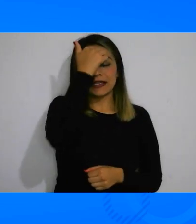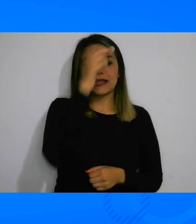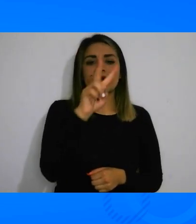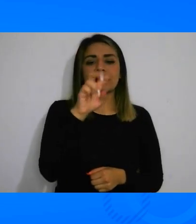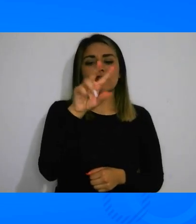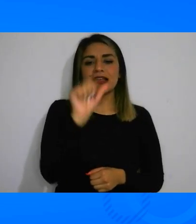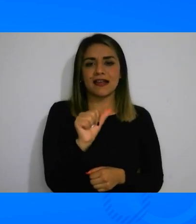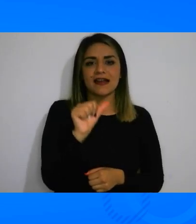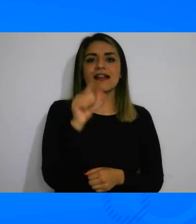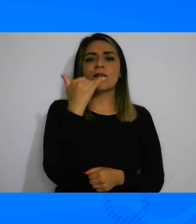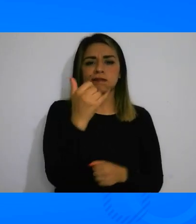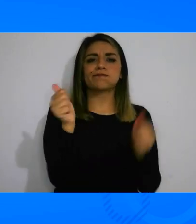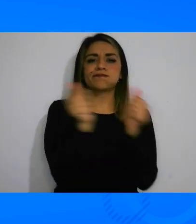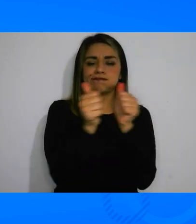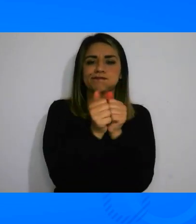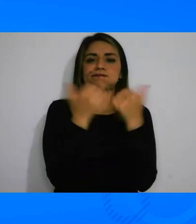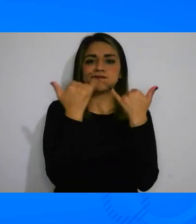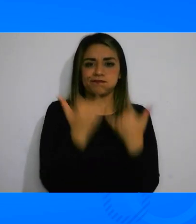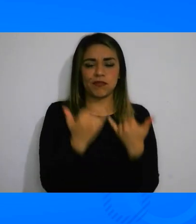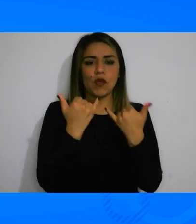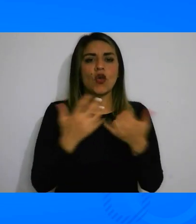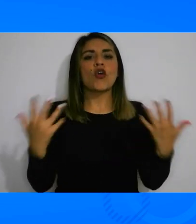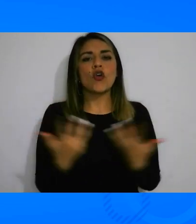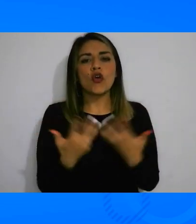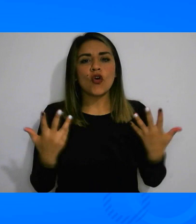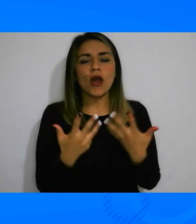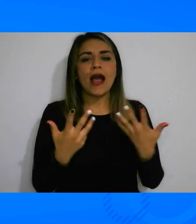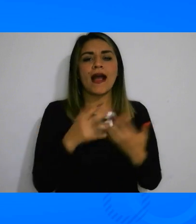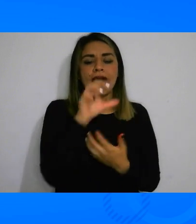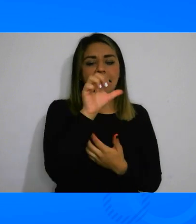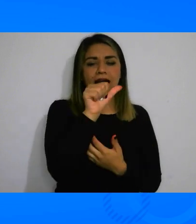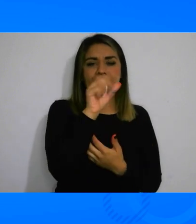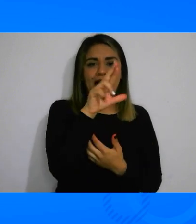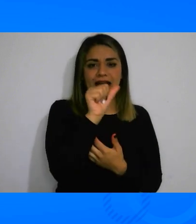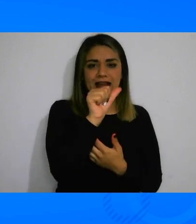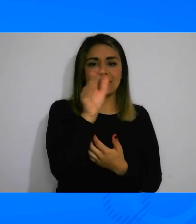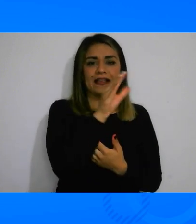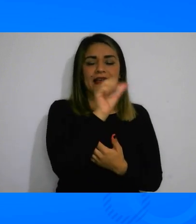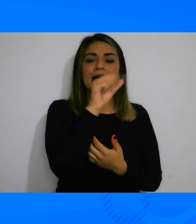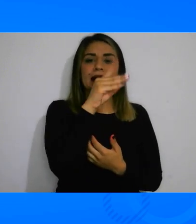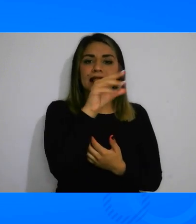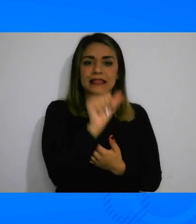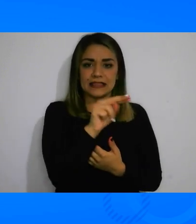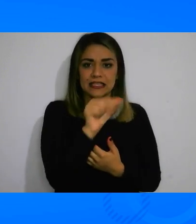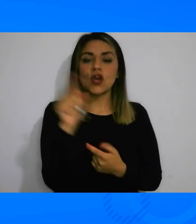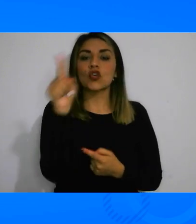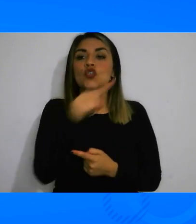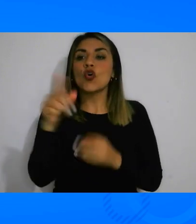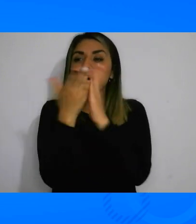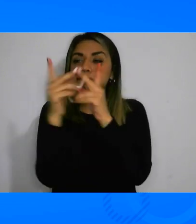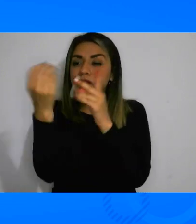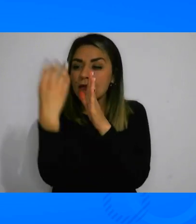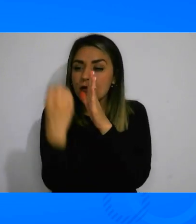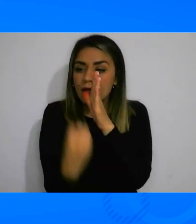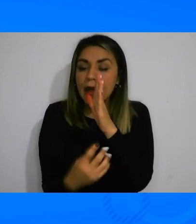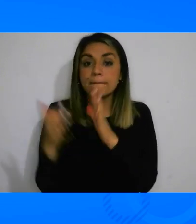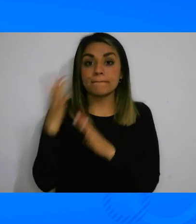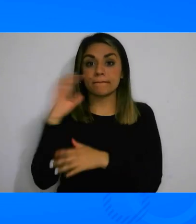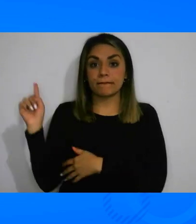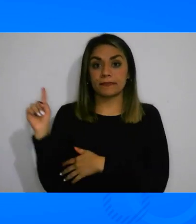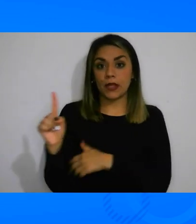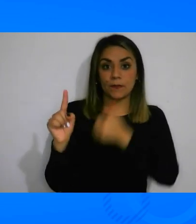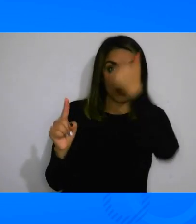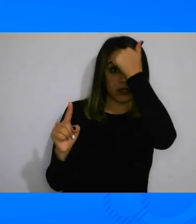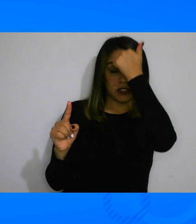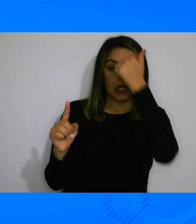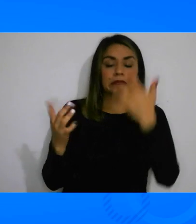nos acompaña hoy desde el área andina. Todos los estudiantes que están acá. Mientras llega el profesor, voy a aprovechar